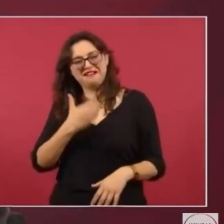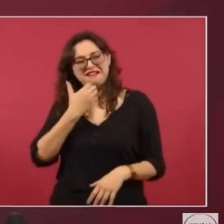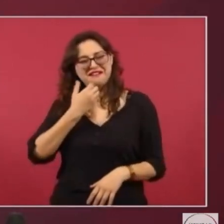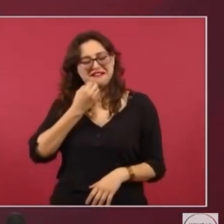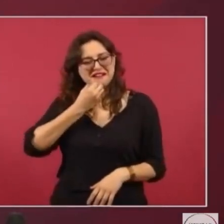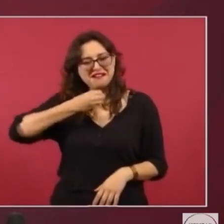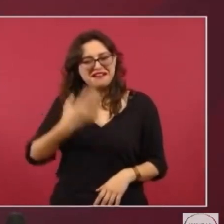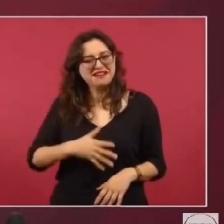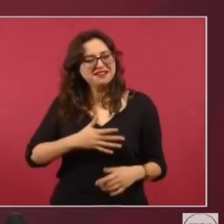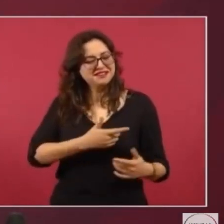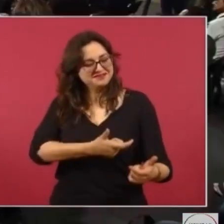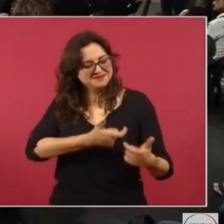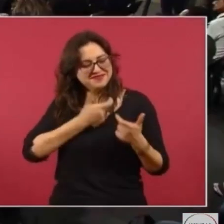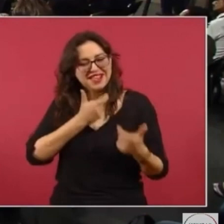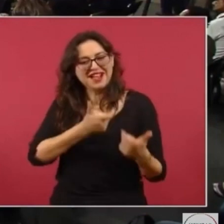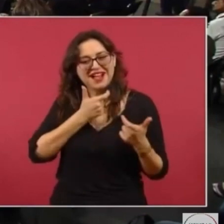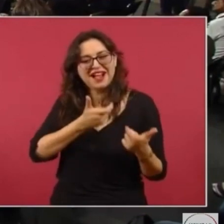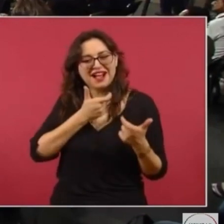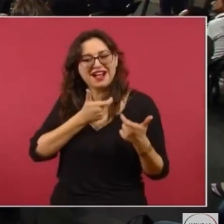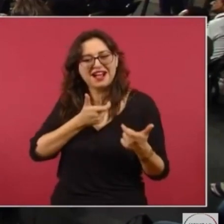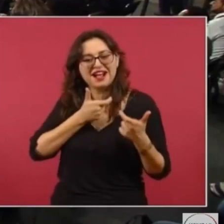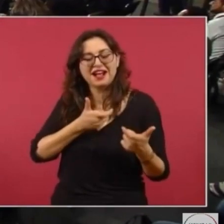Y la maestra del Bester Gordillo